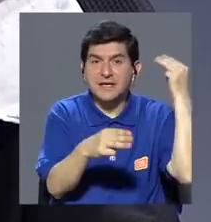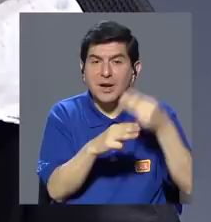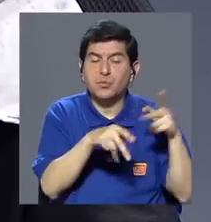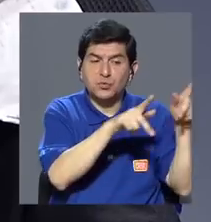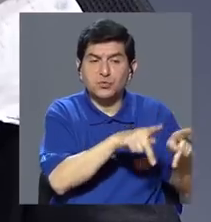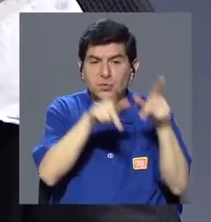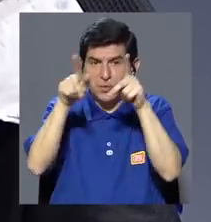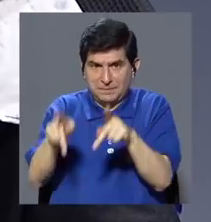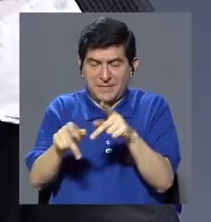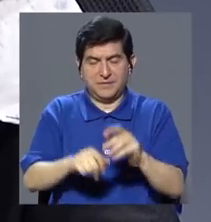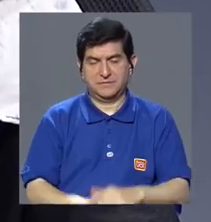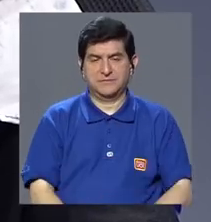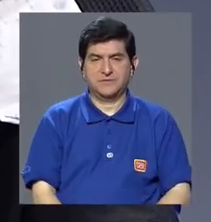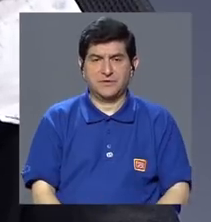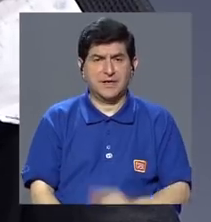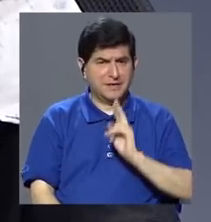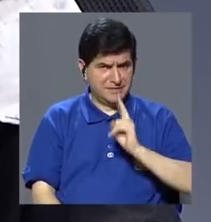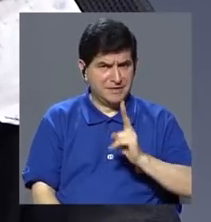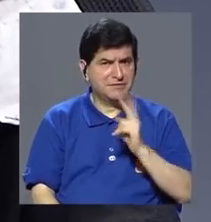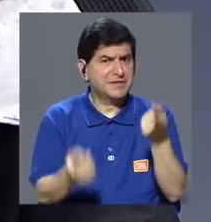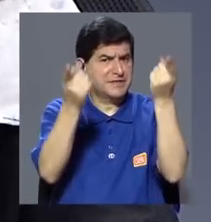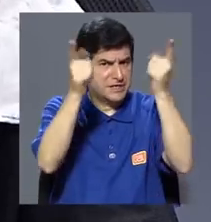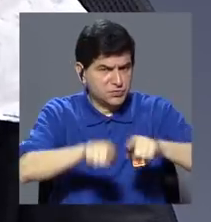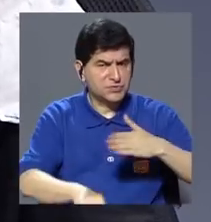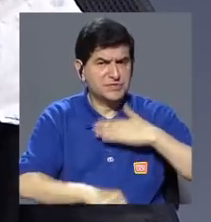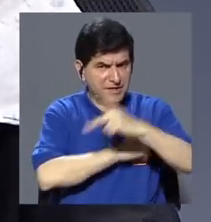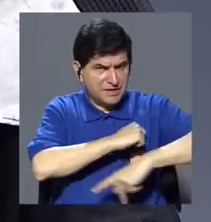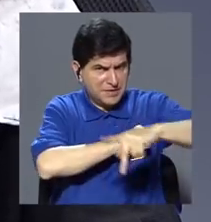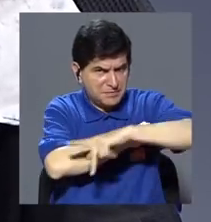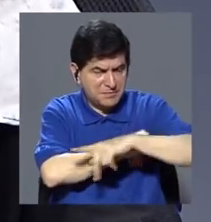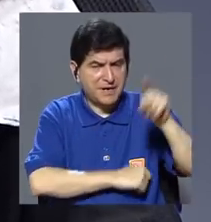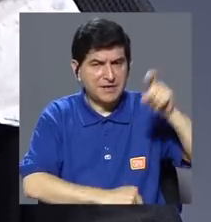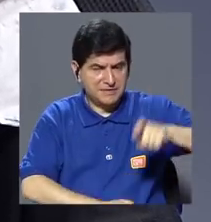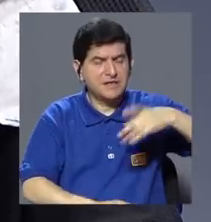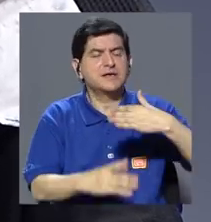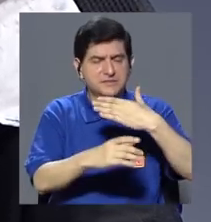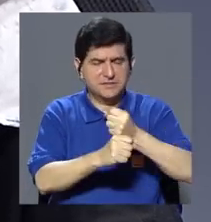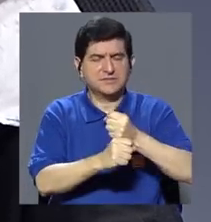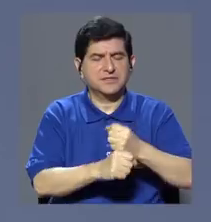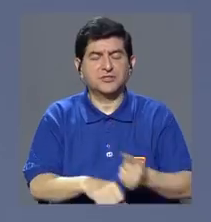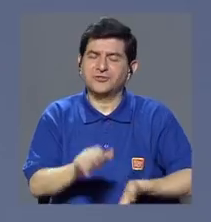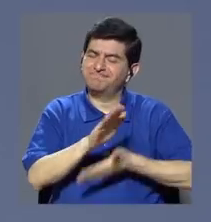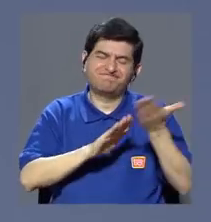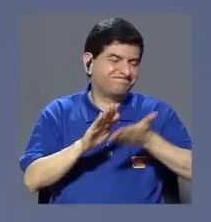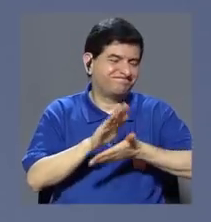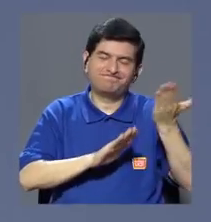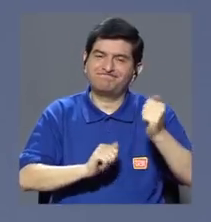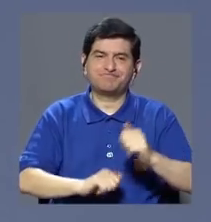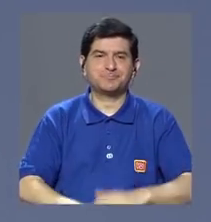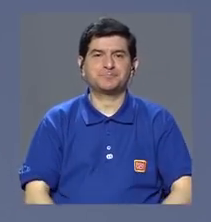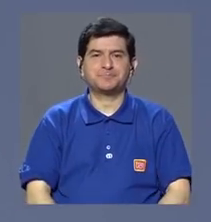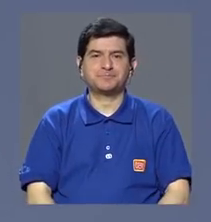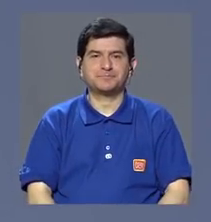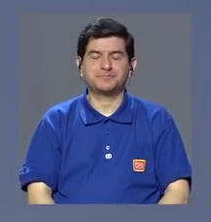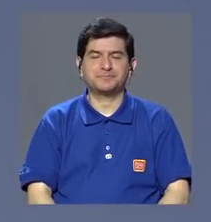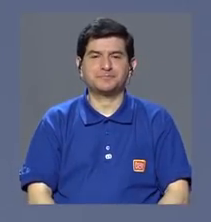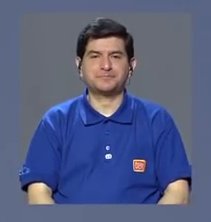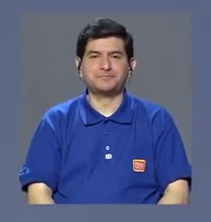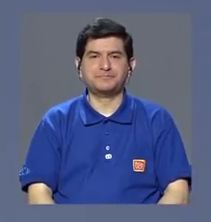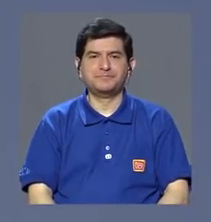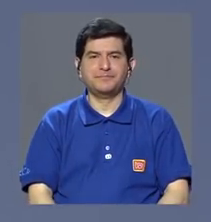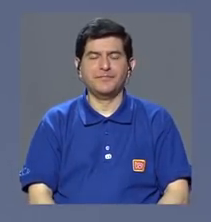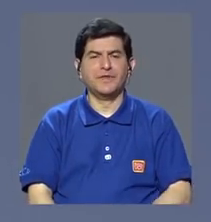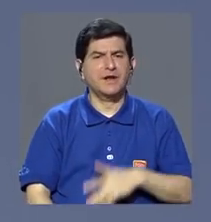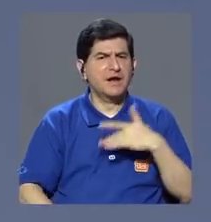gente a las personas lo que realmente pasa en mi país tenía que hacerlo y tenía que irme pues como ha